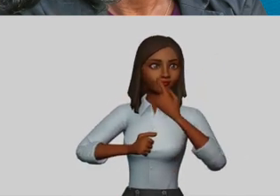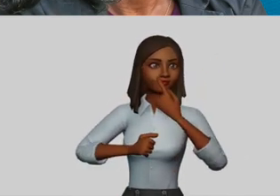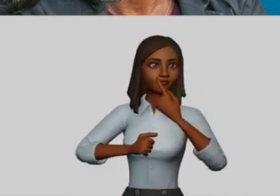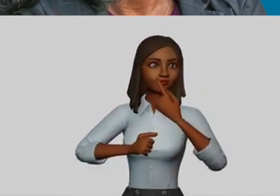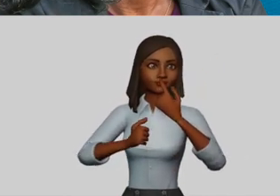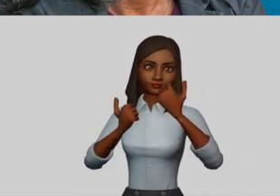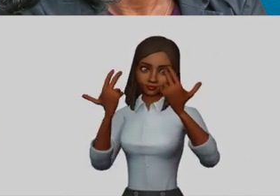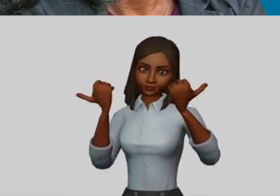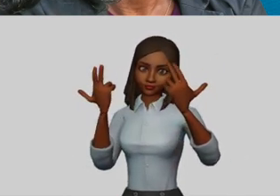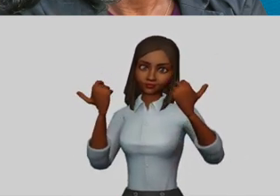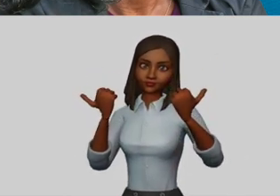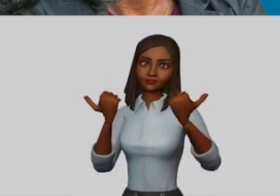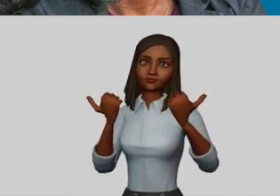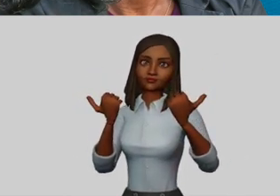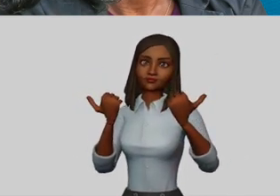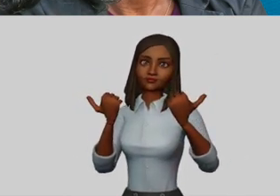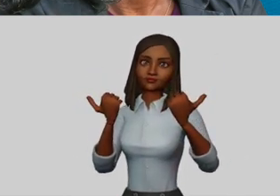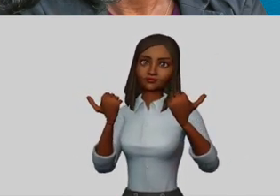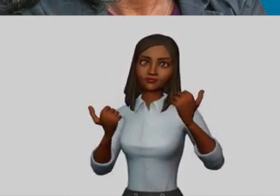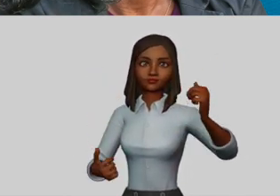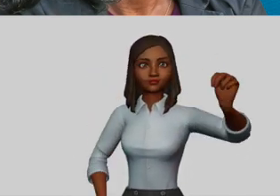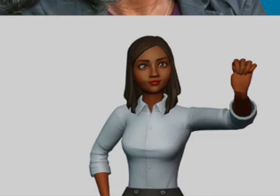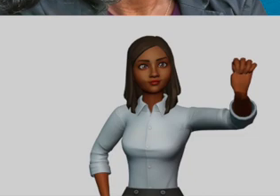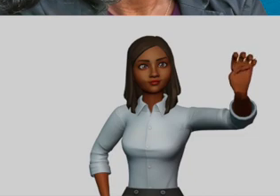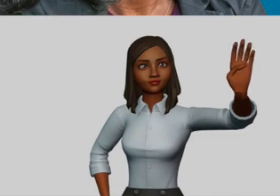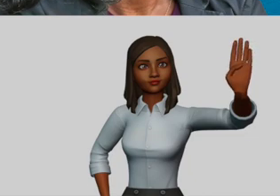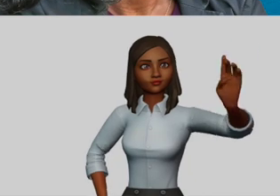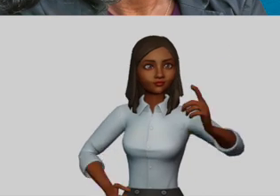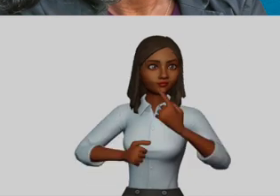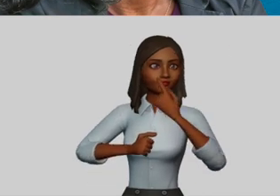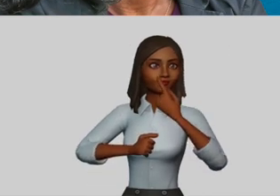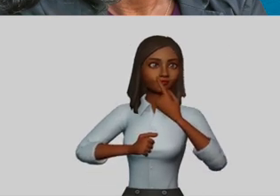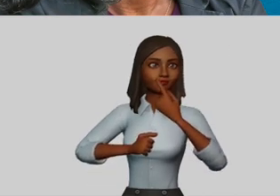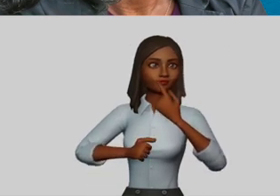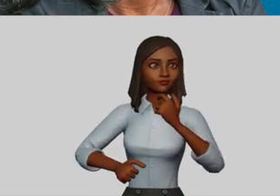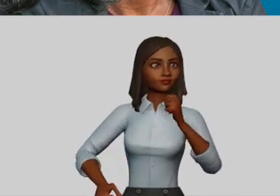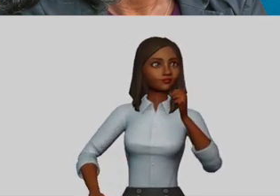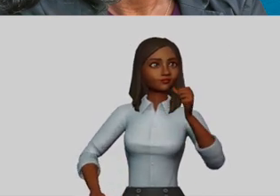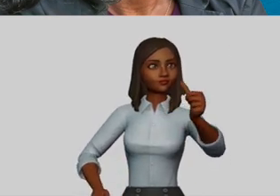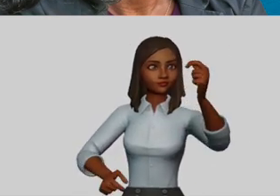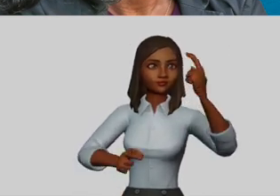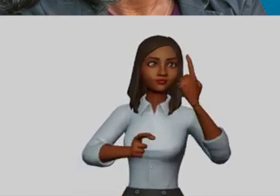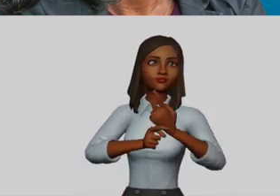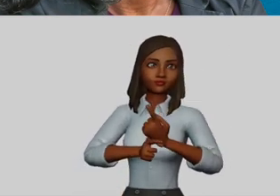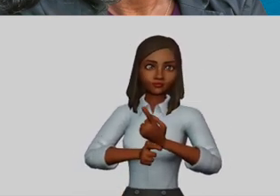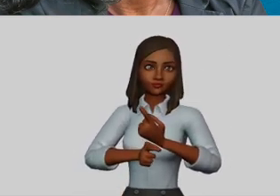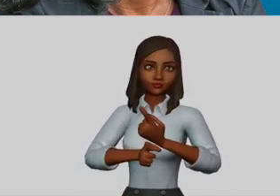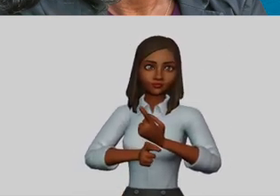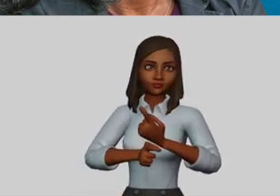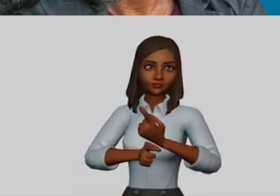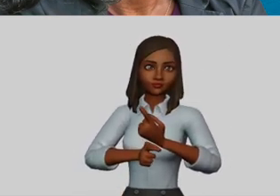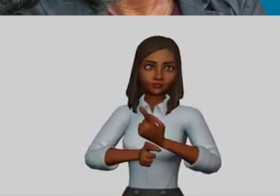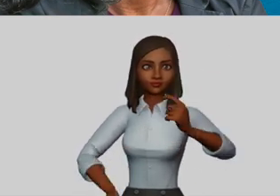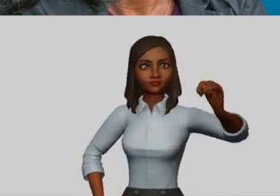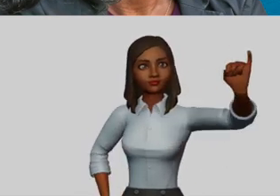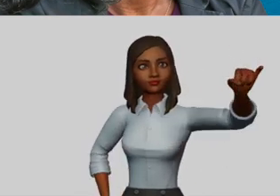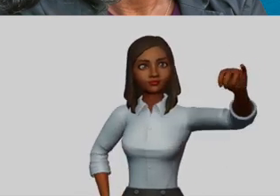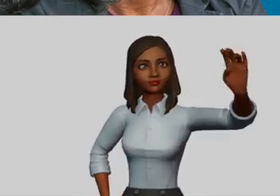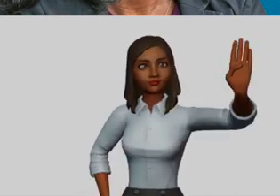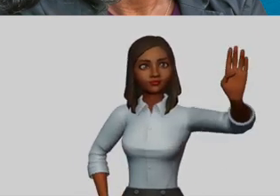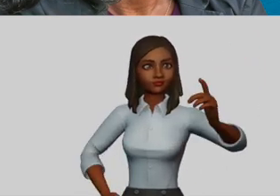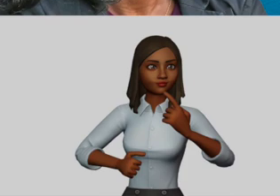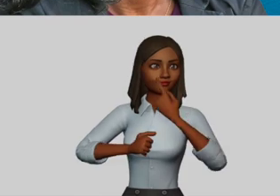verdad cerrar el podcast, le damos la oportunidad al invitado o la invitada de poder dejar y despedir a la